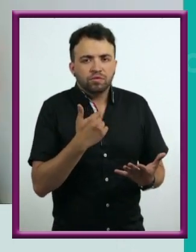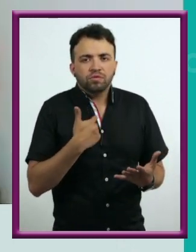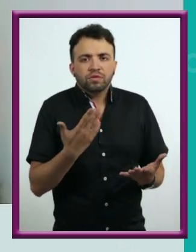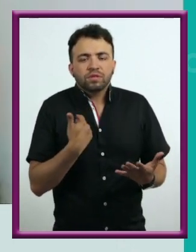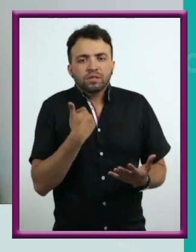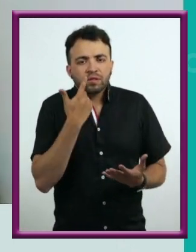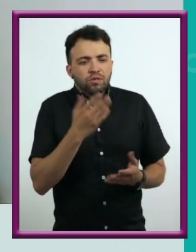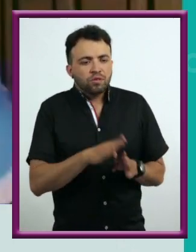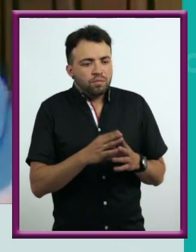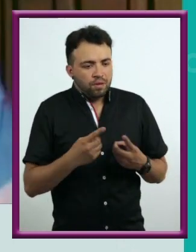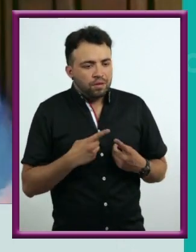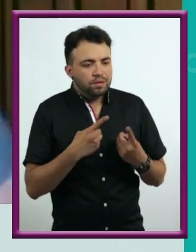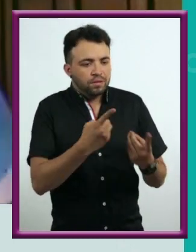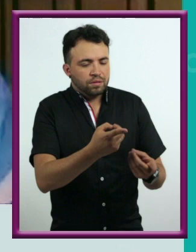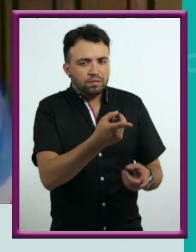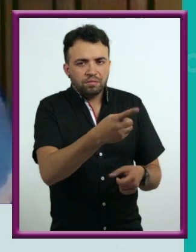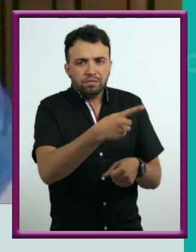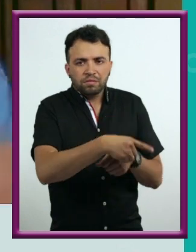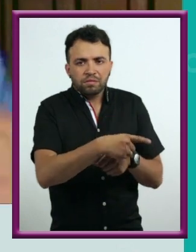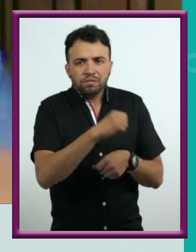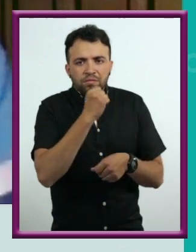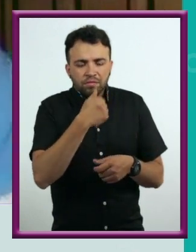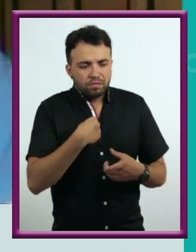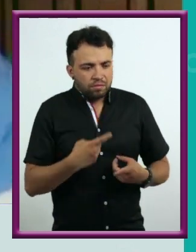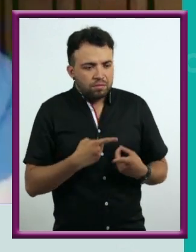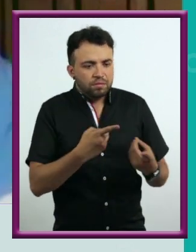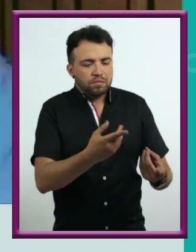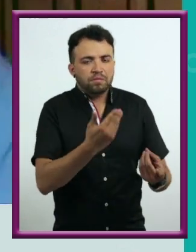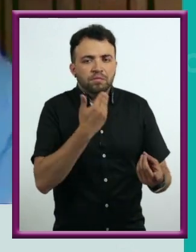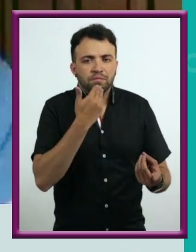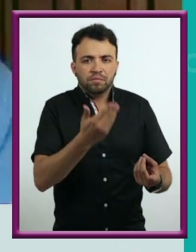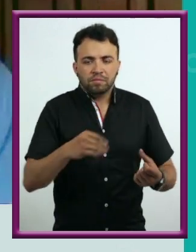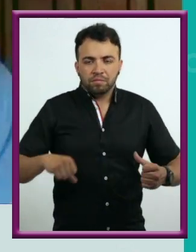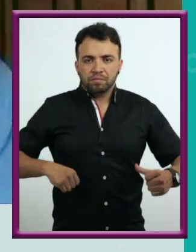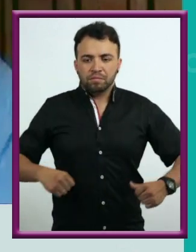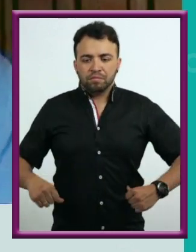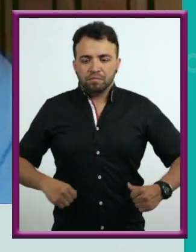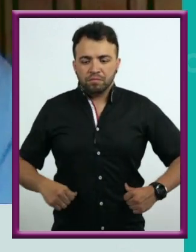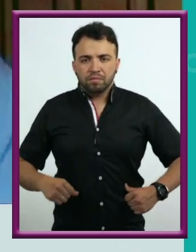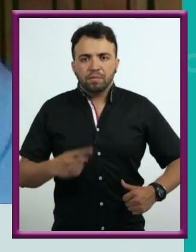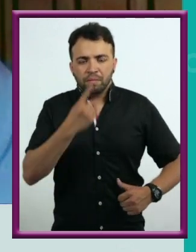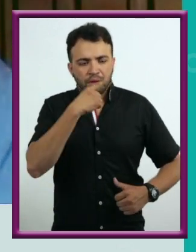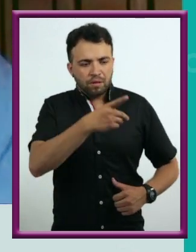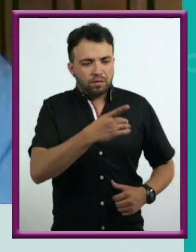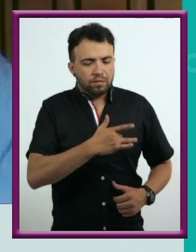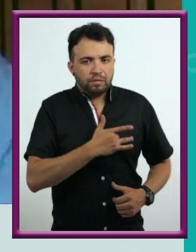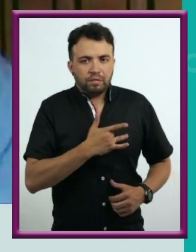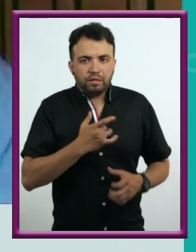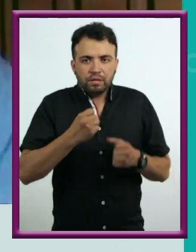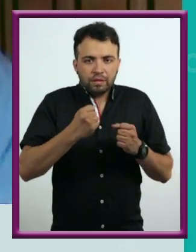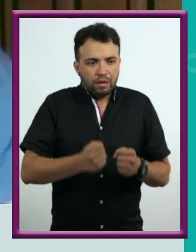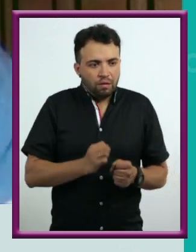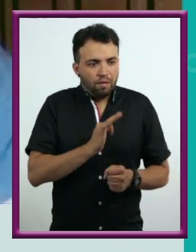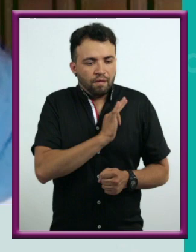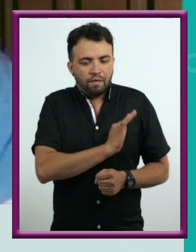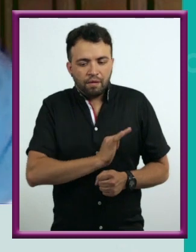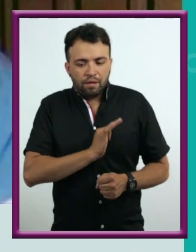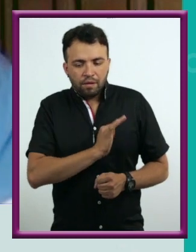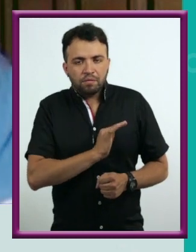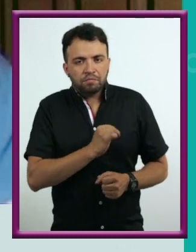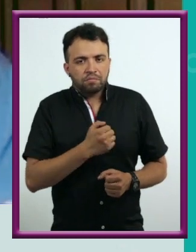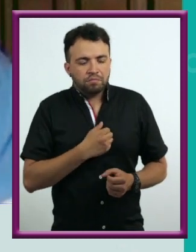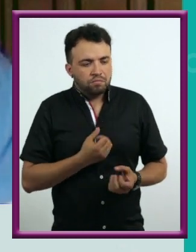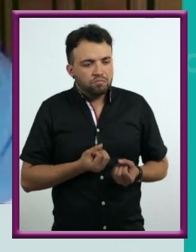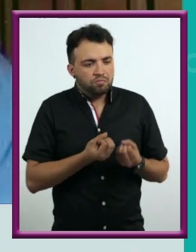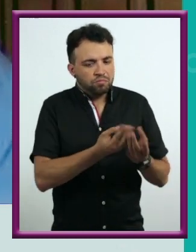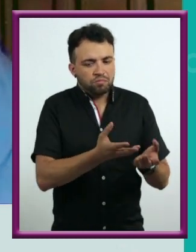pues también apreciadas. Bueno, para mí la bondad es una cualidad, es una característica de una persona que se